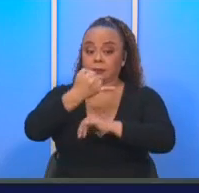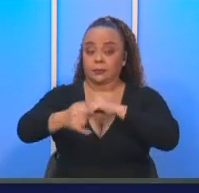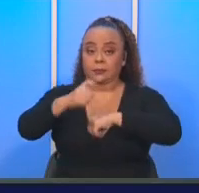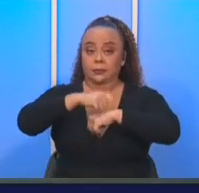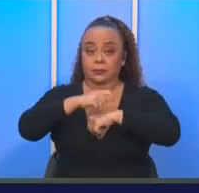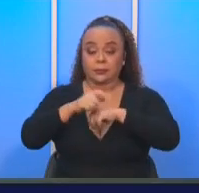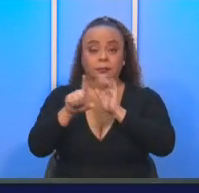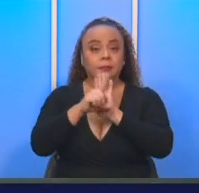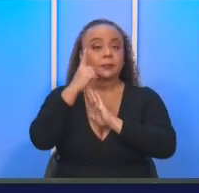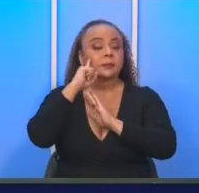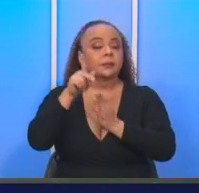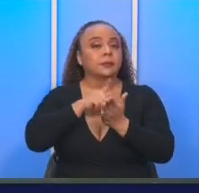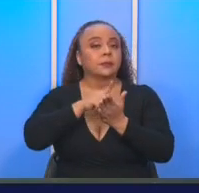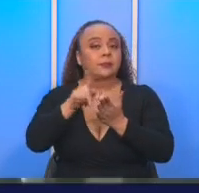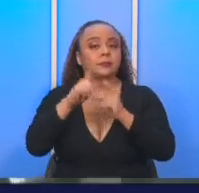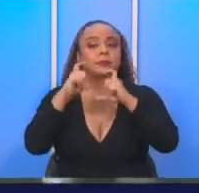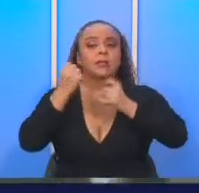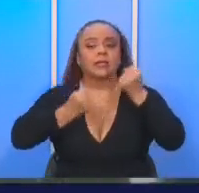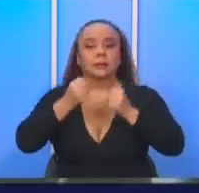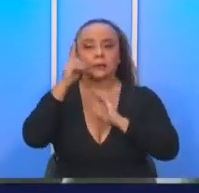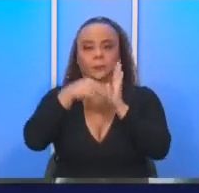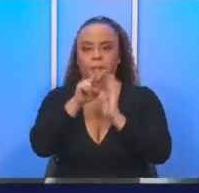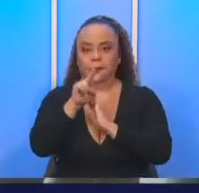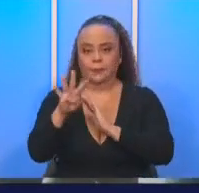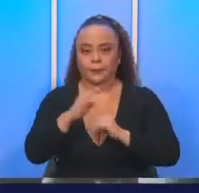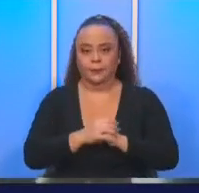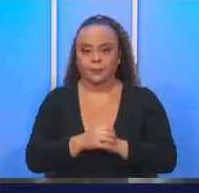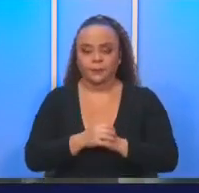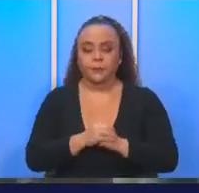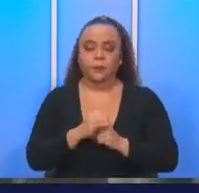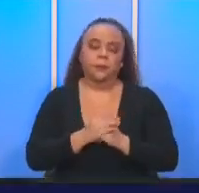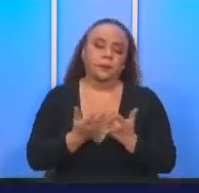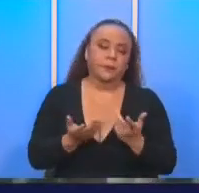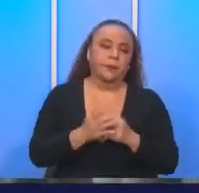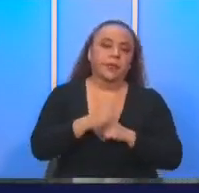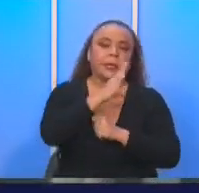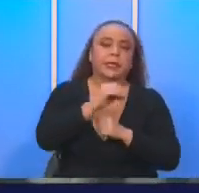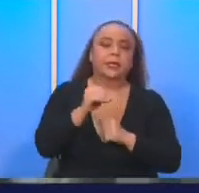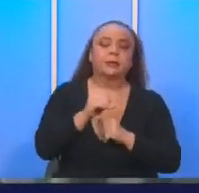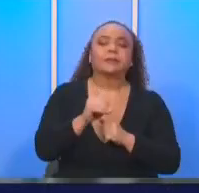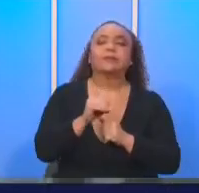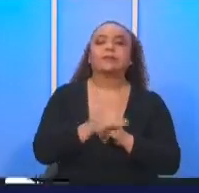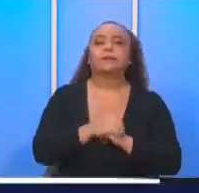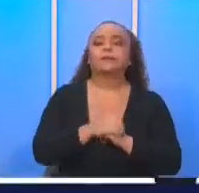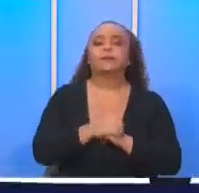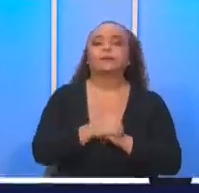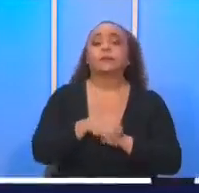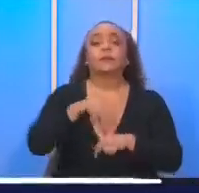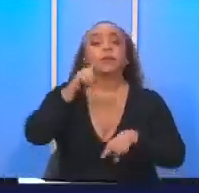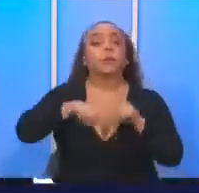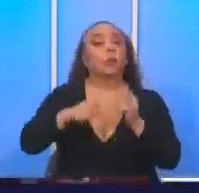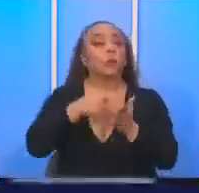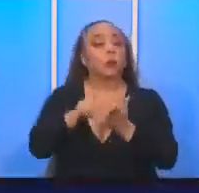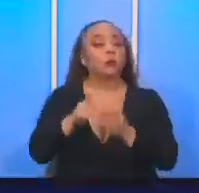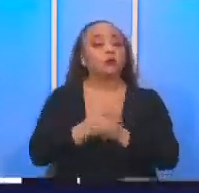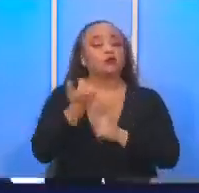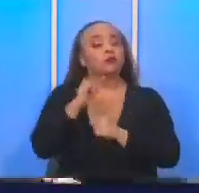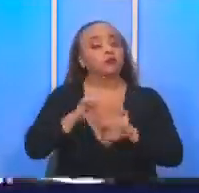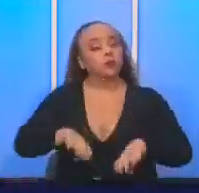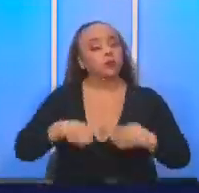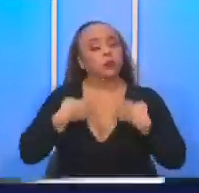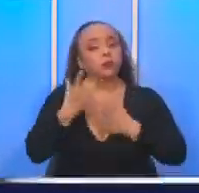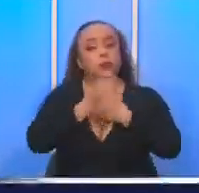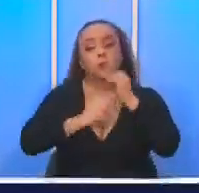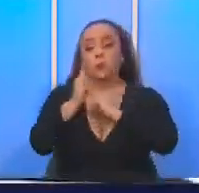de ley para pagar el derecho de circulación 2024 o marchamo, y el cual precisamente no puede sufragarse si